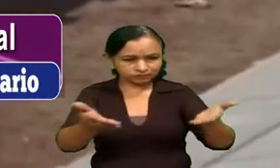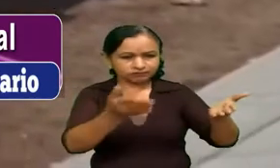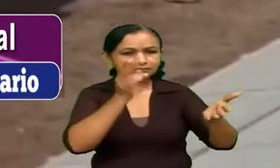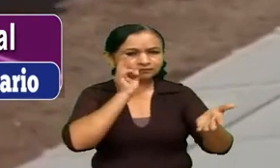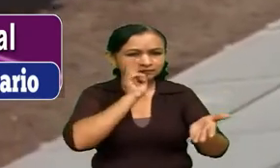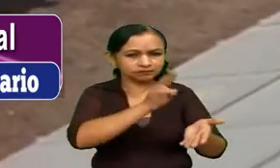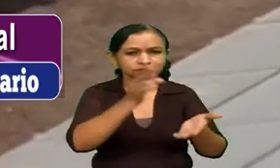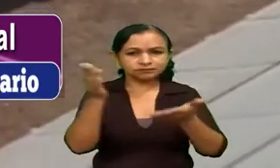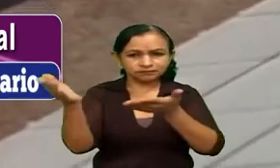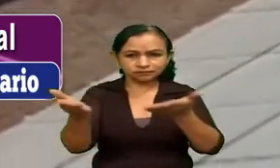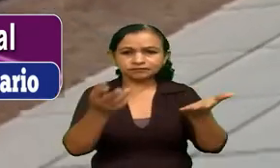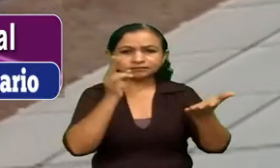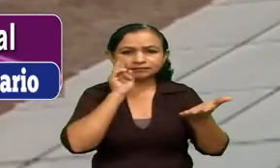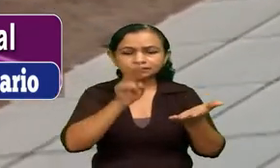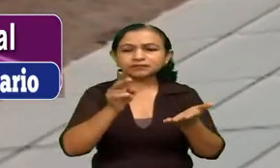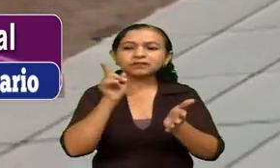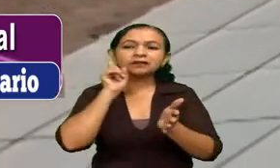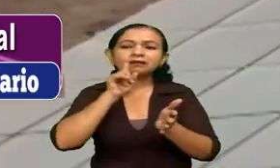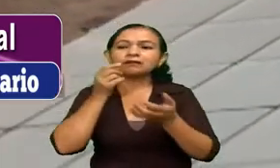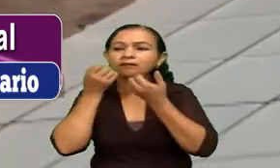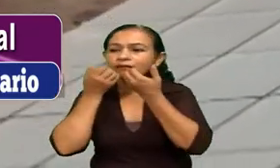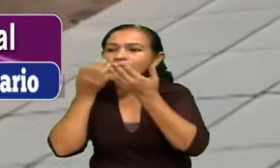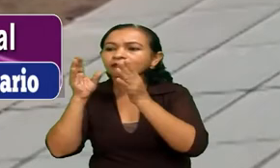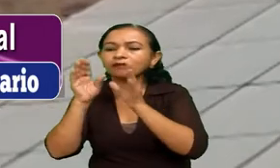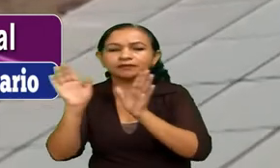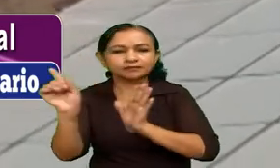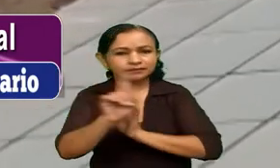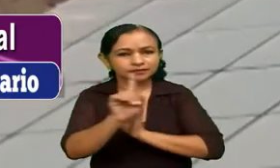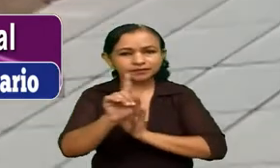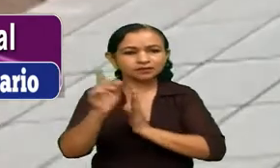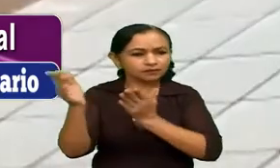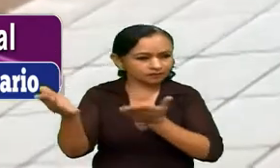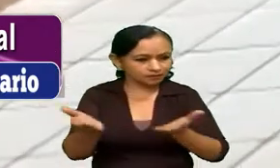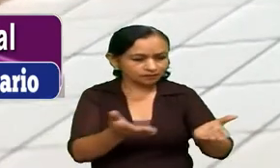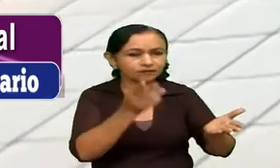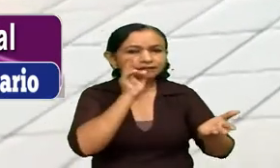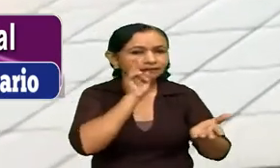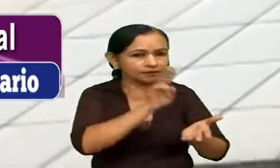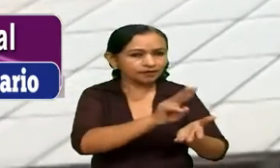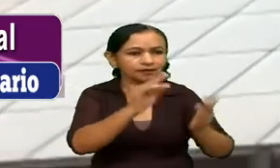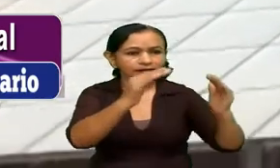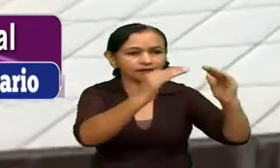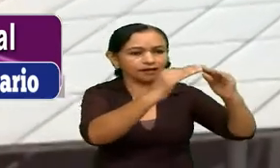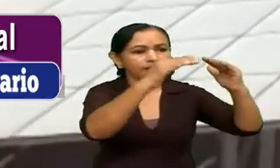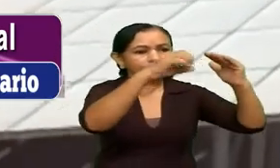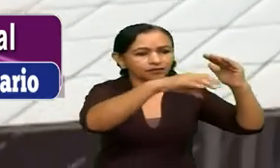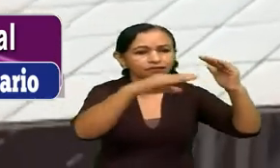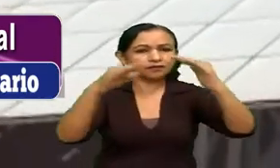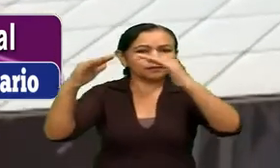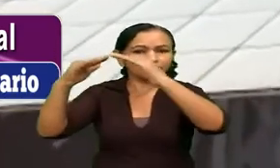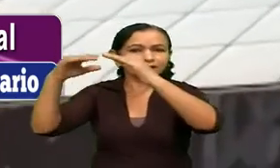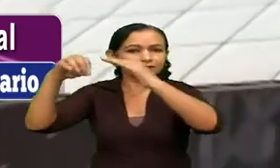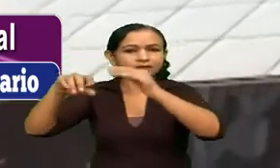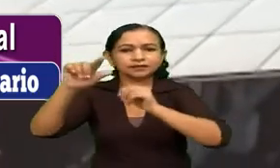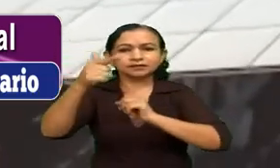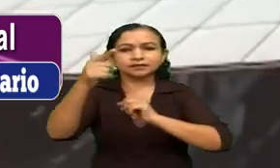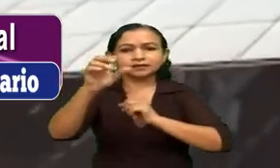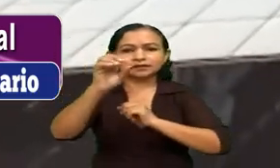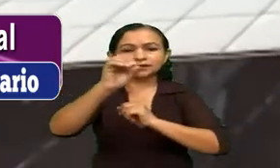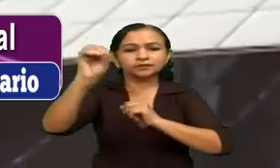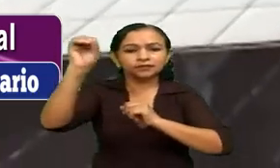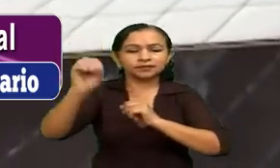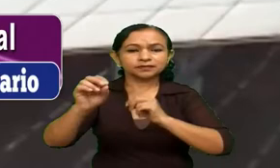a, no es a que viajar por toda la comunidad y vas a encontrar esos resultados. Cuando le decís un 70% de la